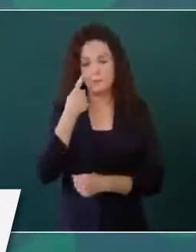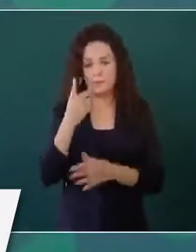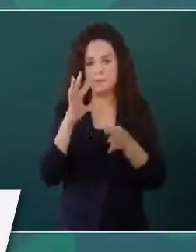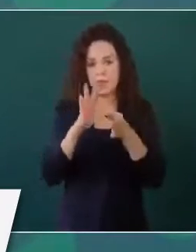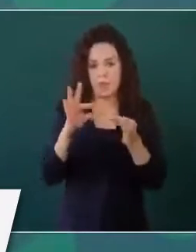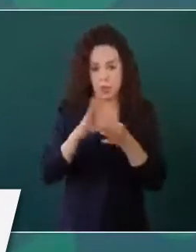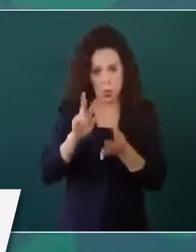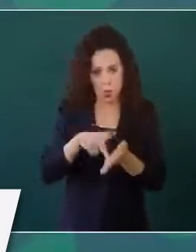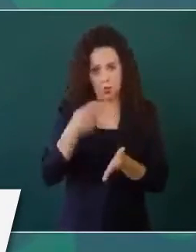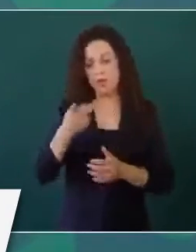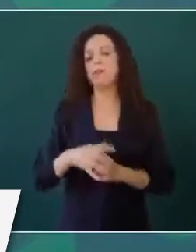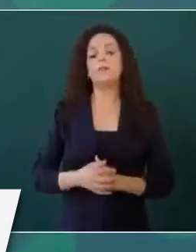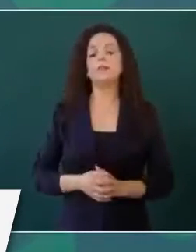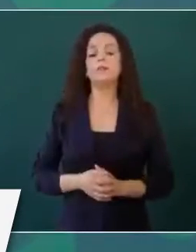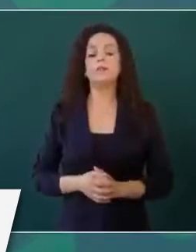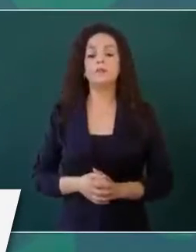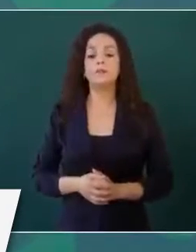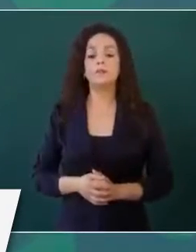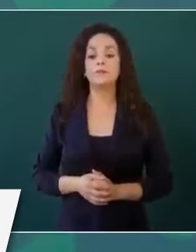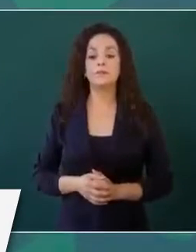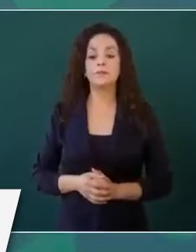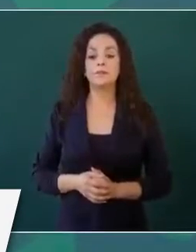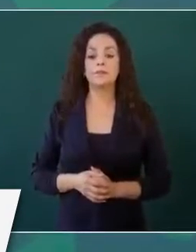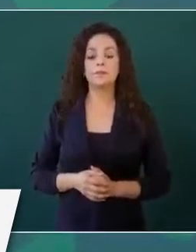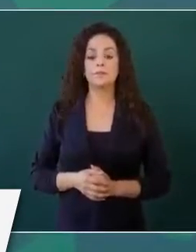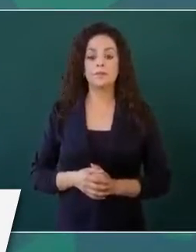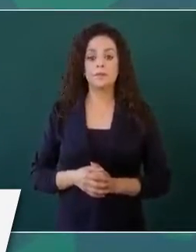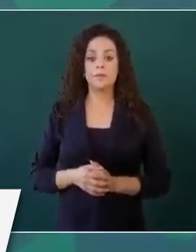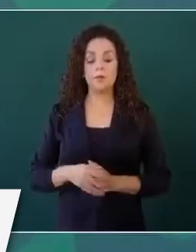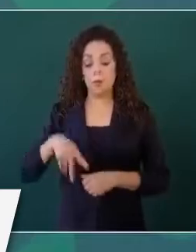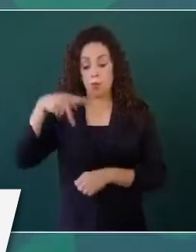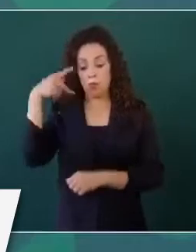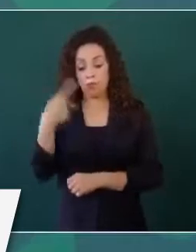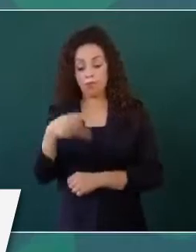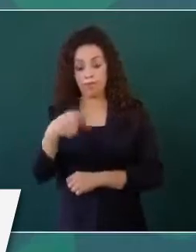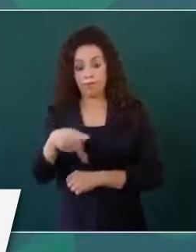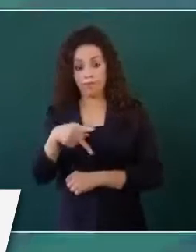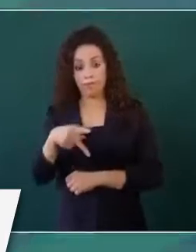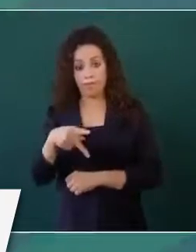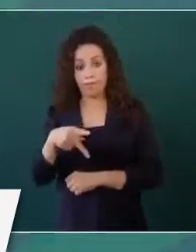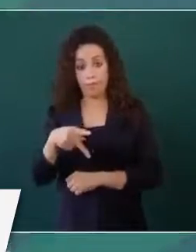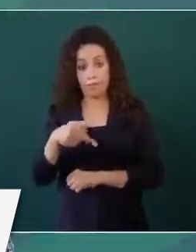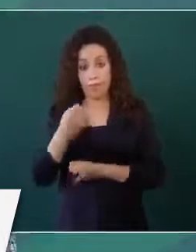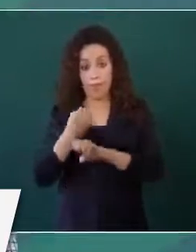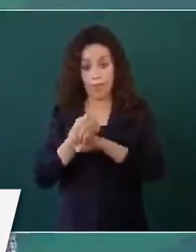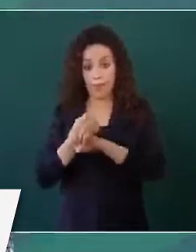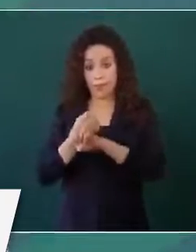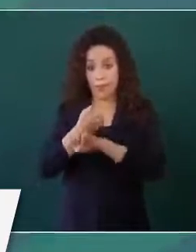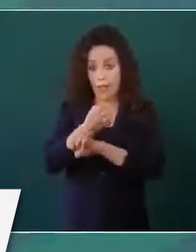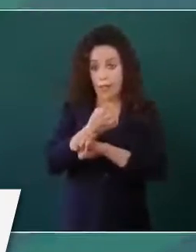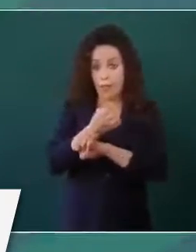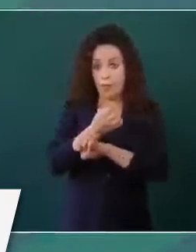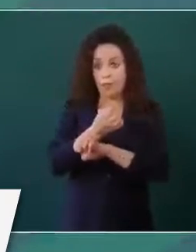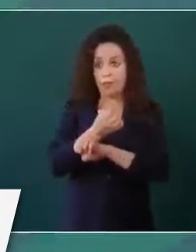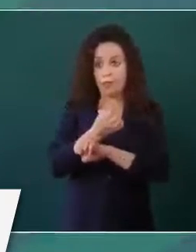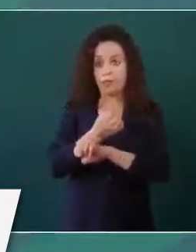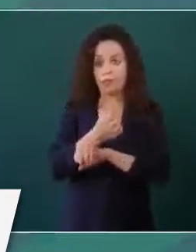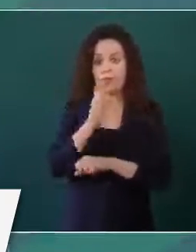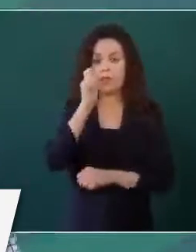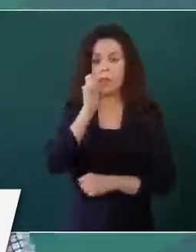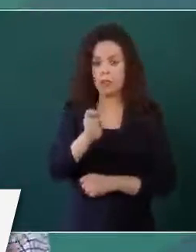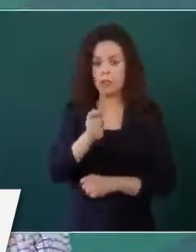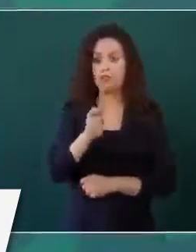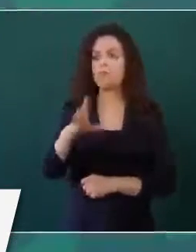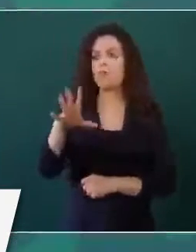lo que le corresponde al Estado se maneja con